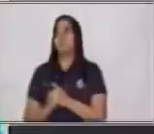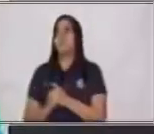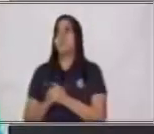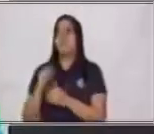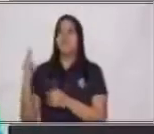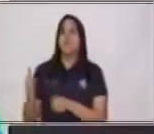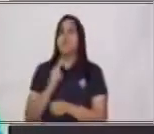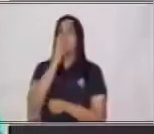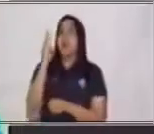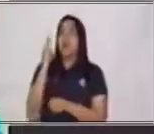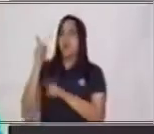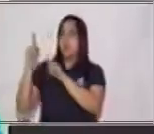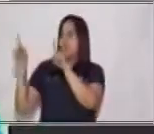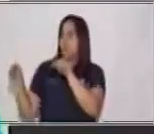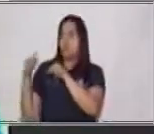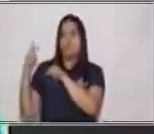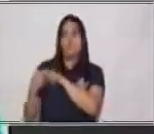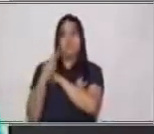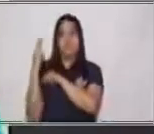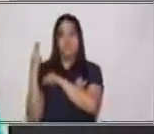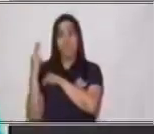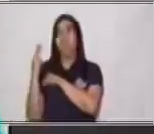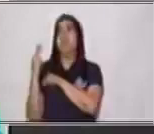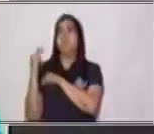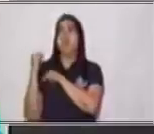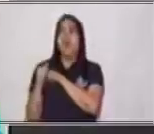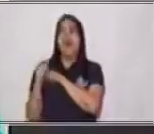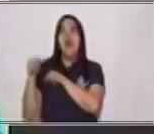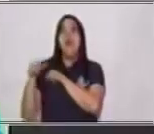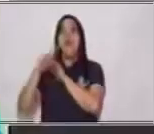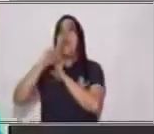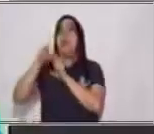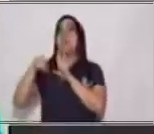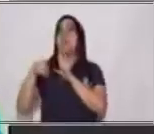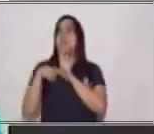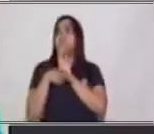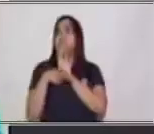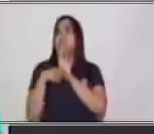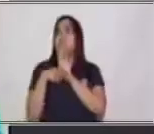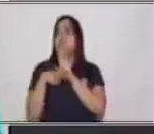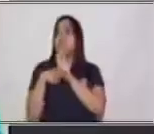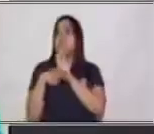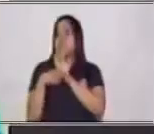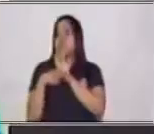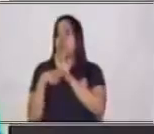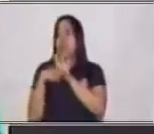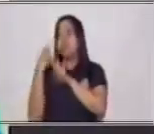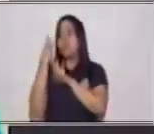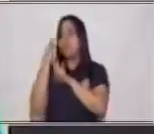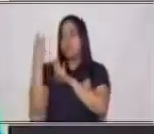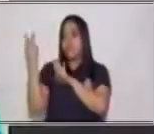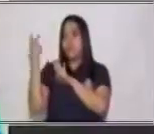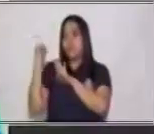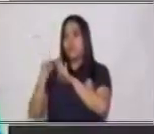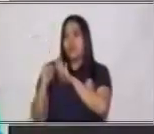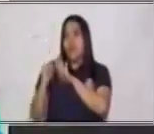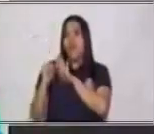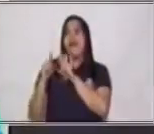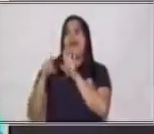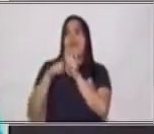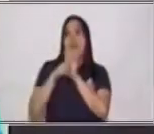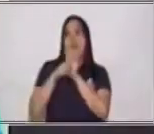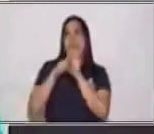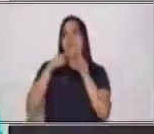Se eleva al cuadrado. Y ahora se resta, veamos que vamos a tener signos